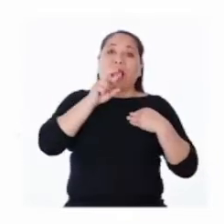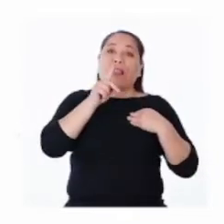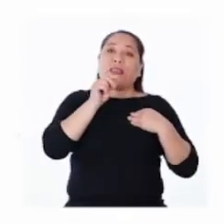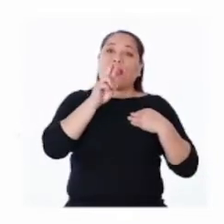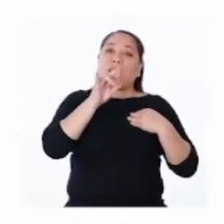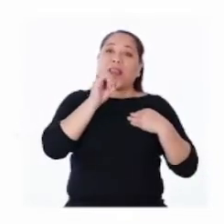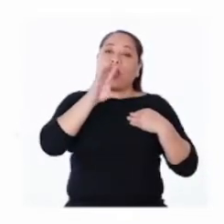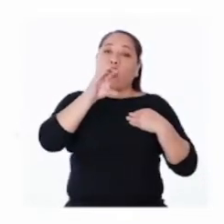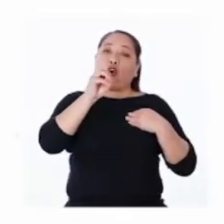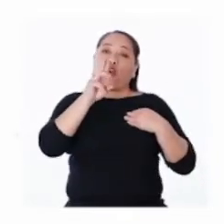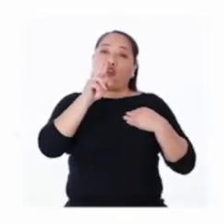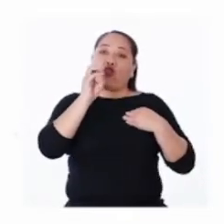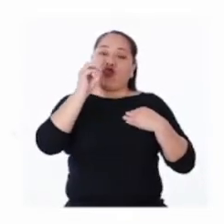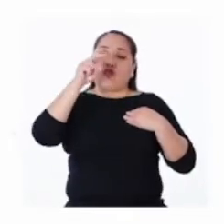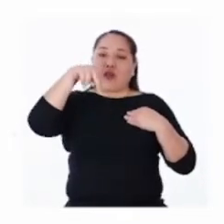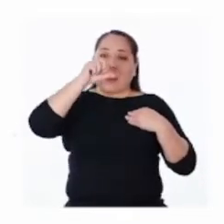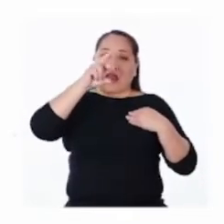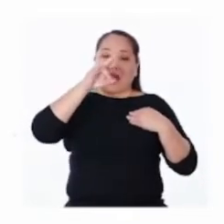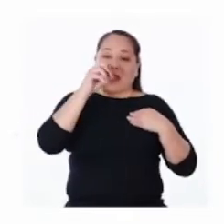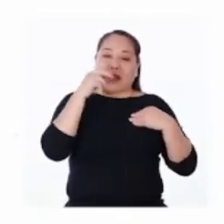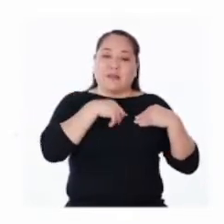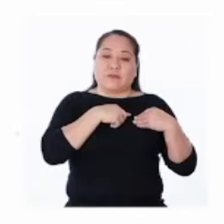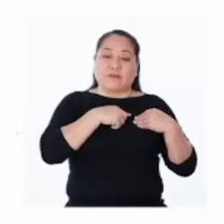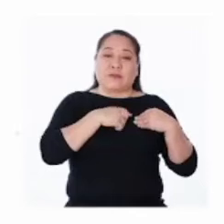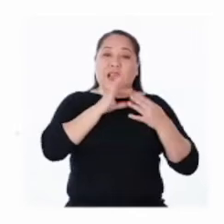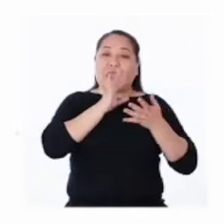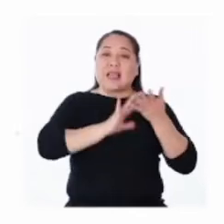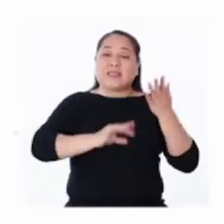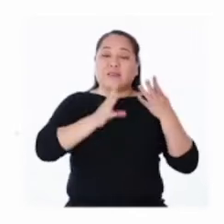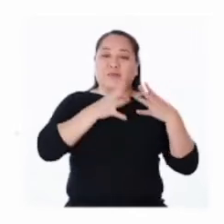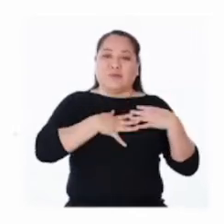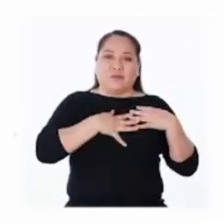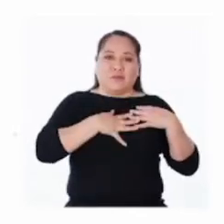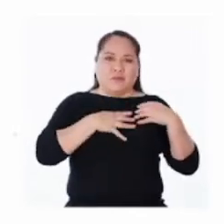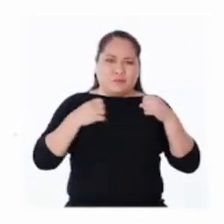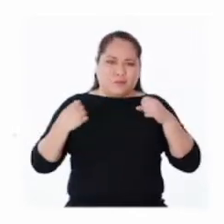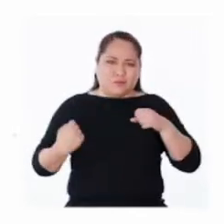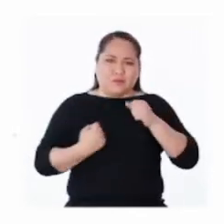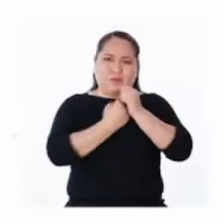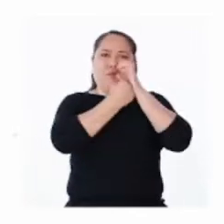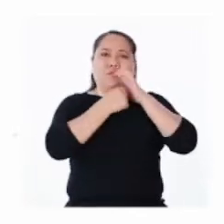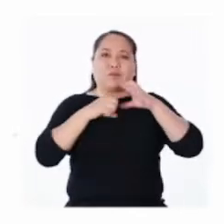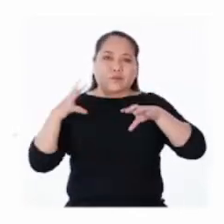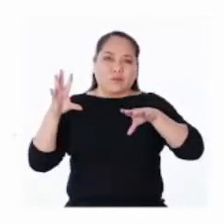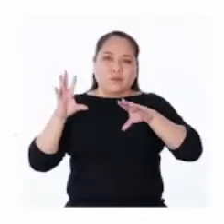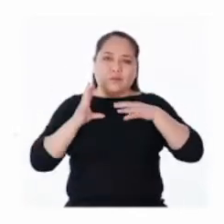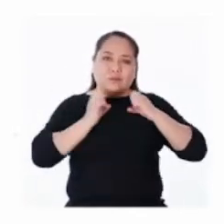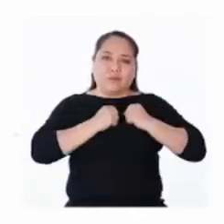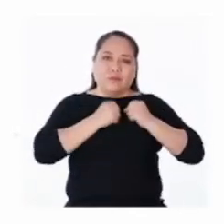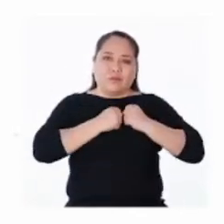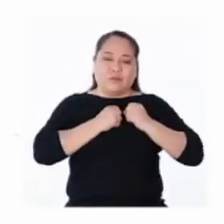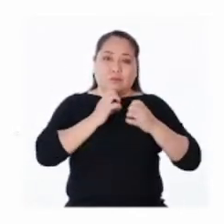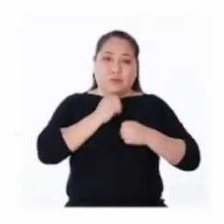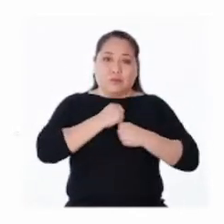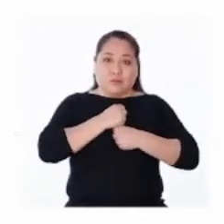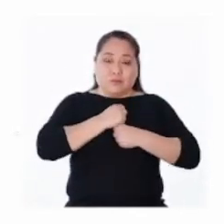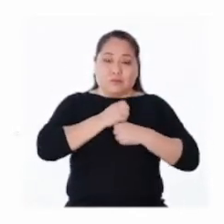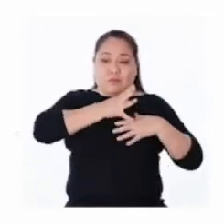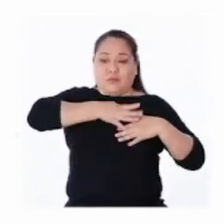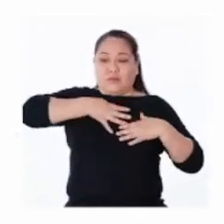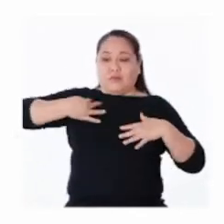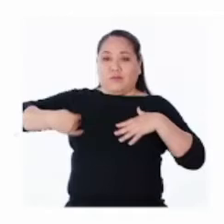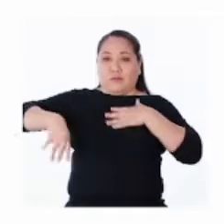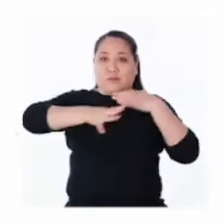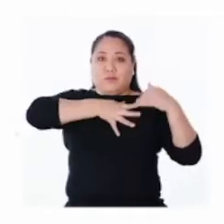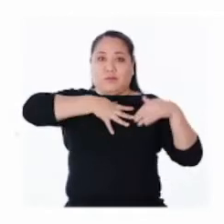través de las arterias coronarias. Y como la sangre se encuentra bajo presión como resultado de la acción de bombeo del corazón y por